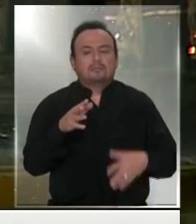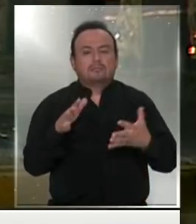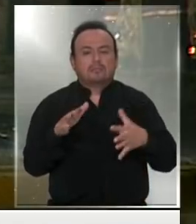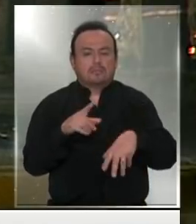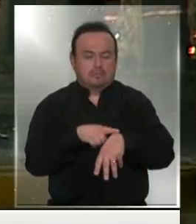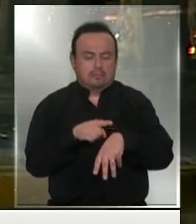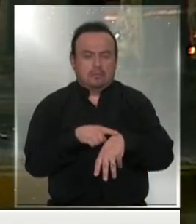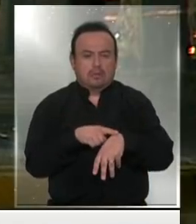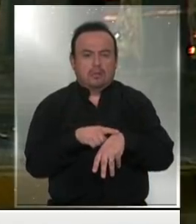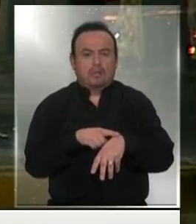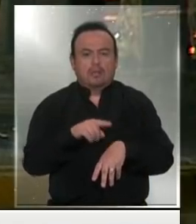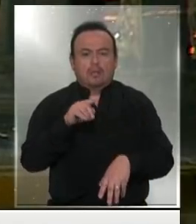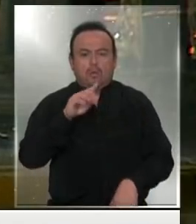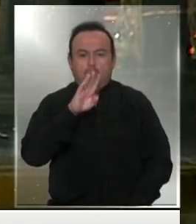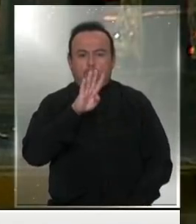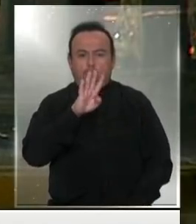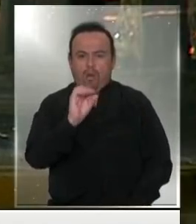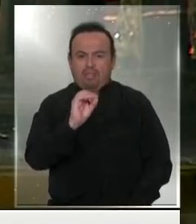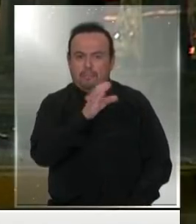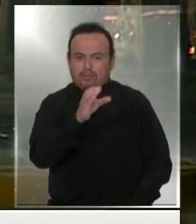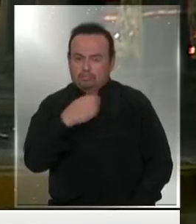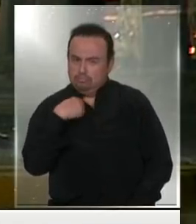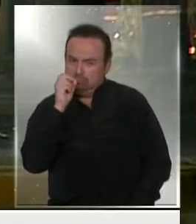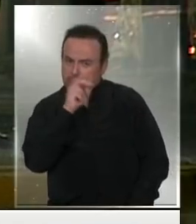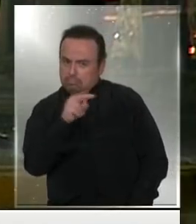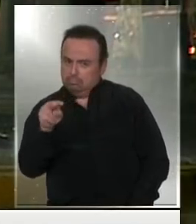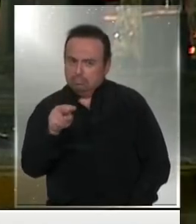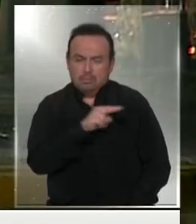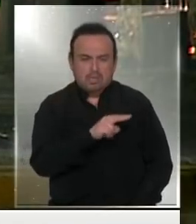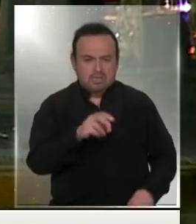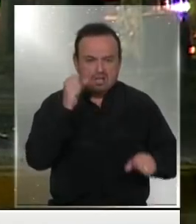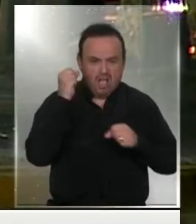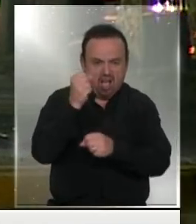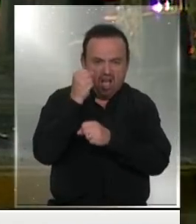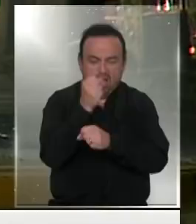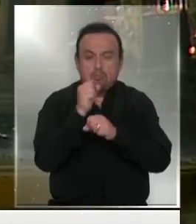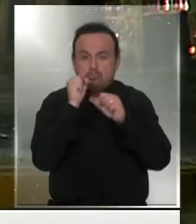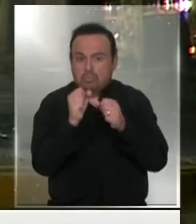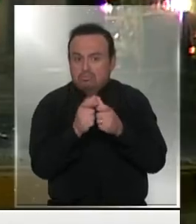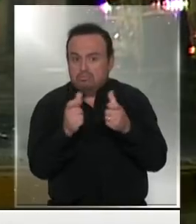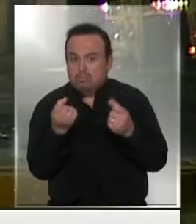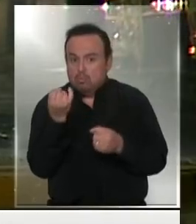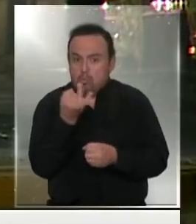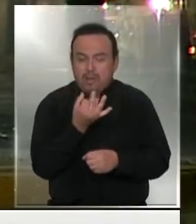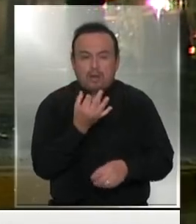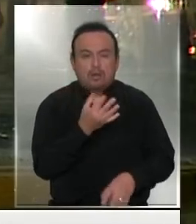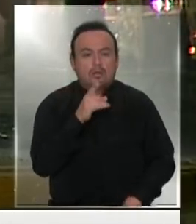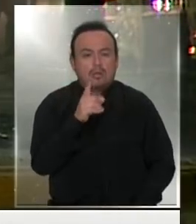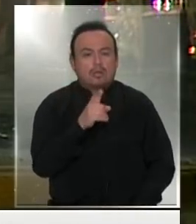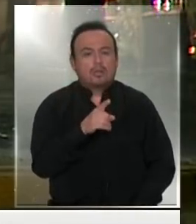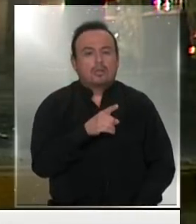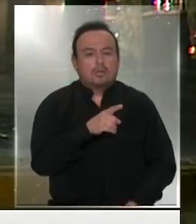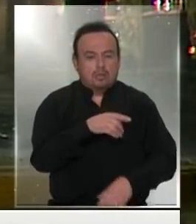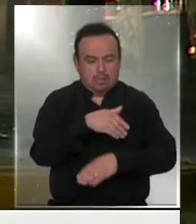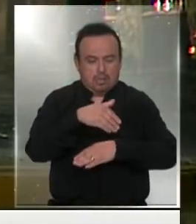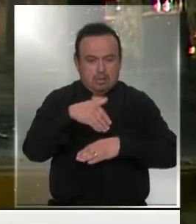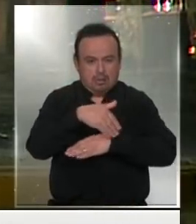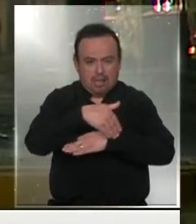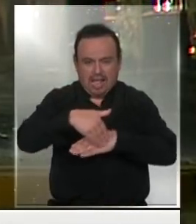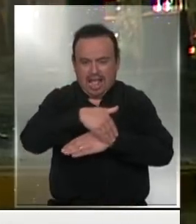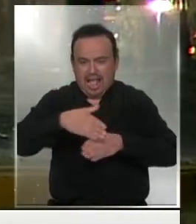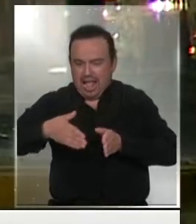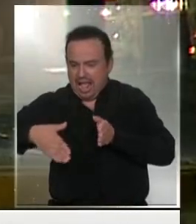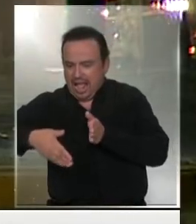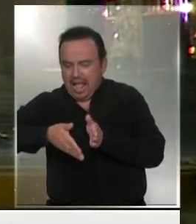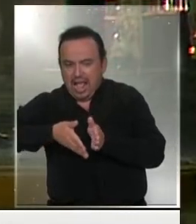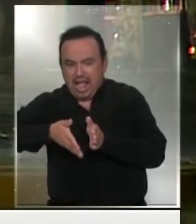de al menos 40 manifestantes los que nosotros vimos en primera instancia. Pueden ser más porque precisamente han salido desde los pasajes interiores